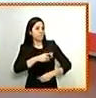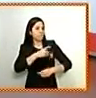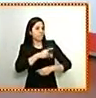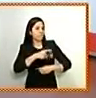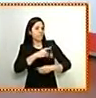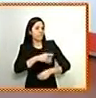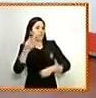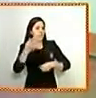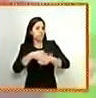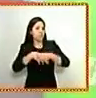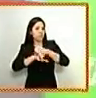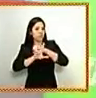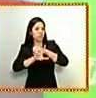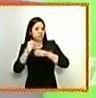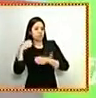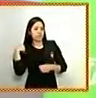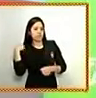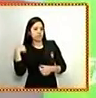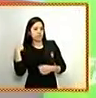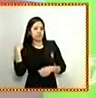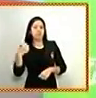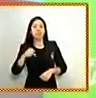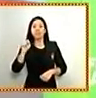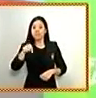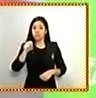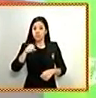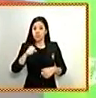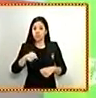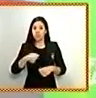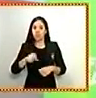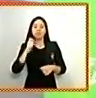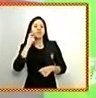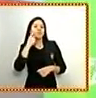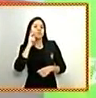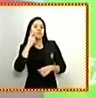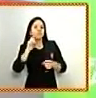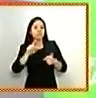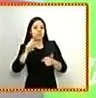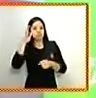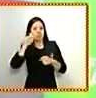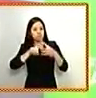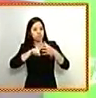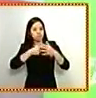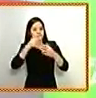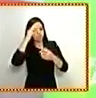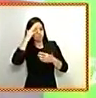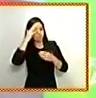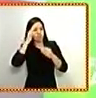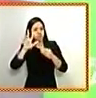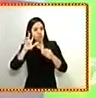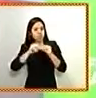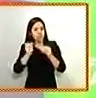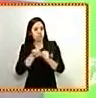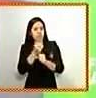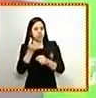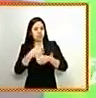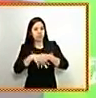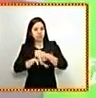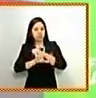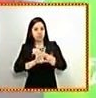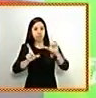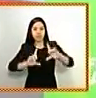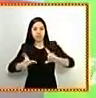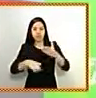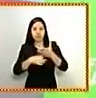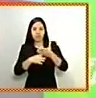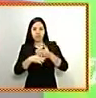Scarlett y Pega 3? Así es, Woldy, damos inicio conociendo los tres números ganadores de Pega 3. Así que prepare su boleto porque